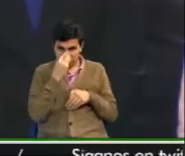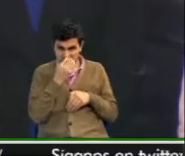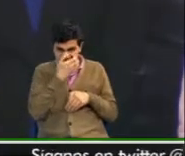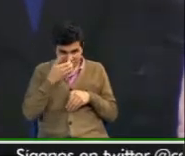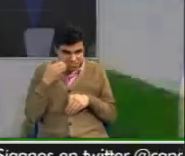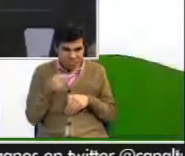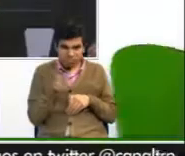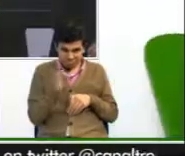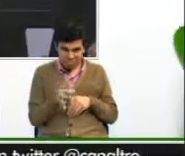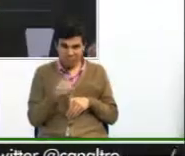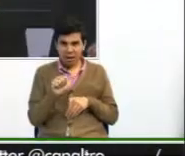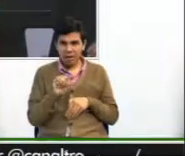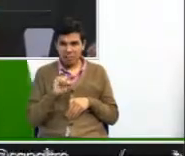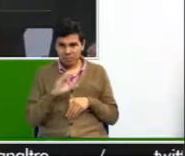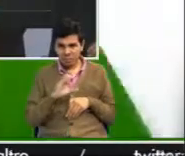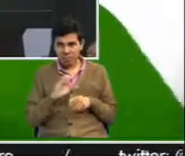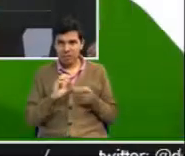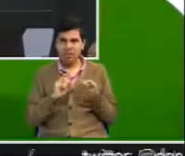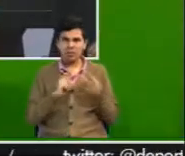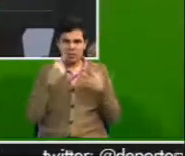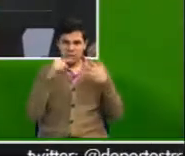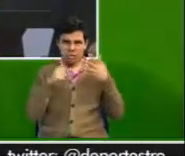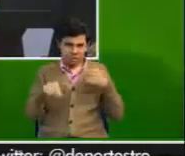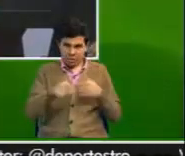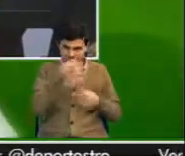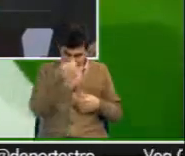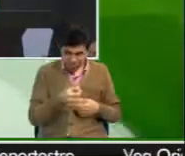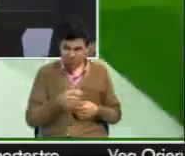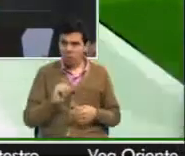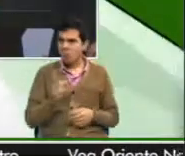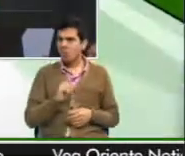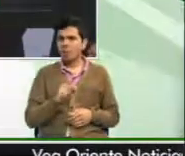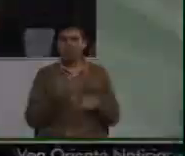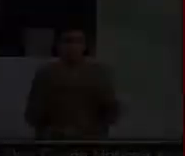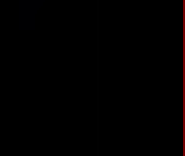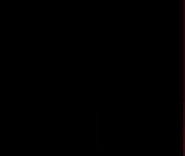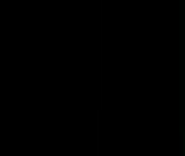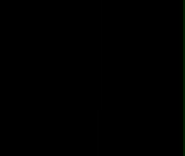personas de carne y hueso que merecen ser tratados dignamente